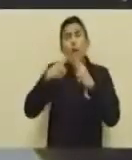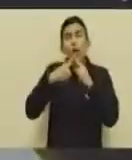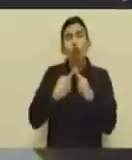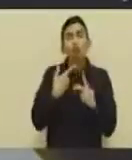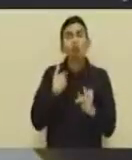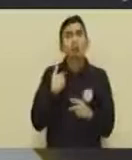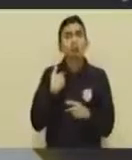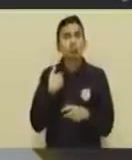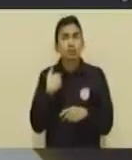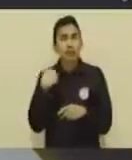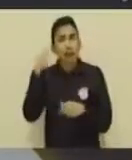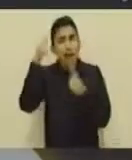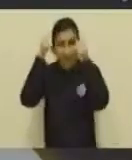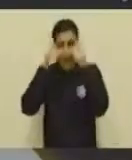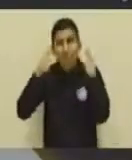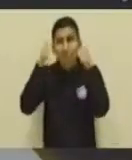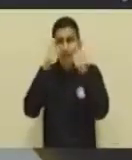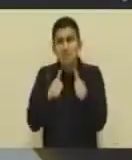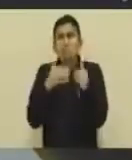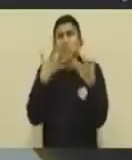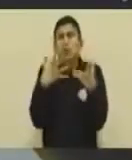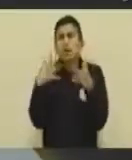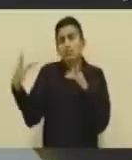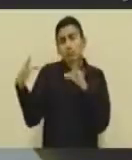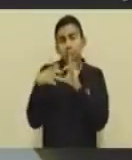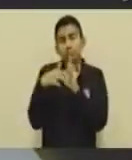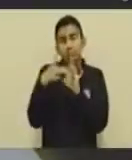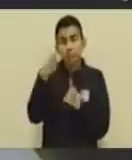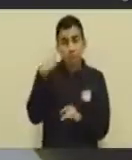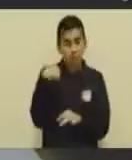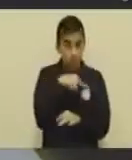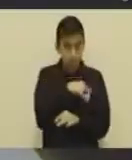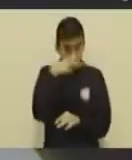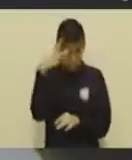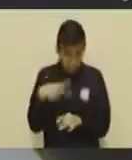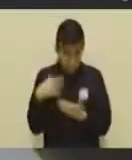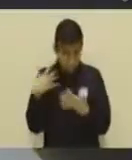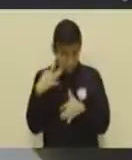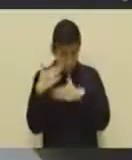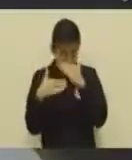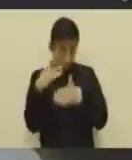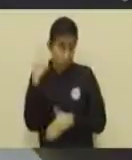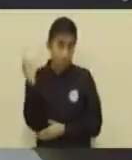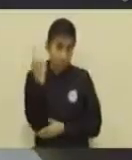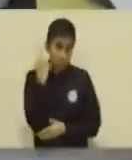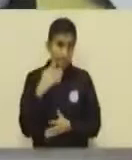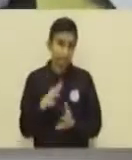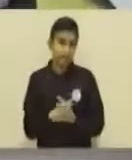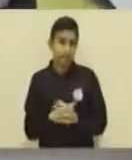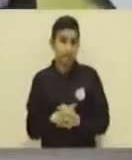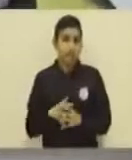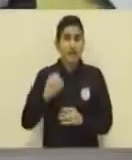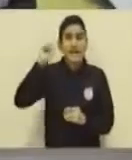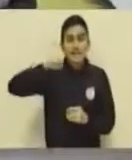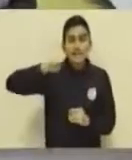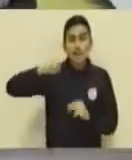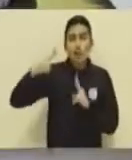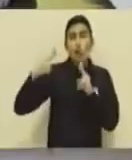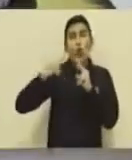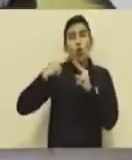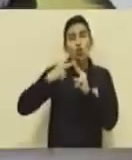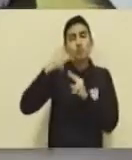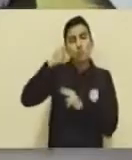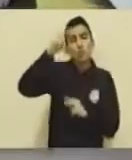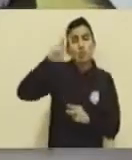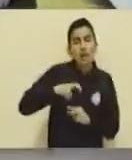nos autoanalicemos, ¿verdad? Porque ese espacio que debemos de tener con nosotros mismos también es muy importante. El conocimiento que tenemos